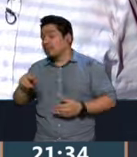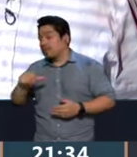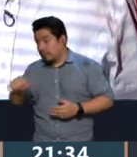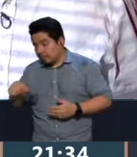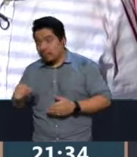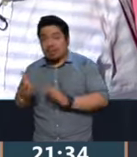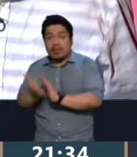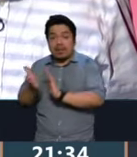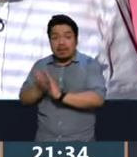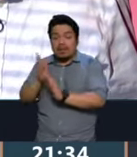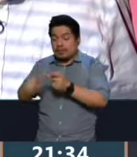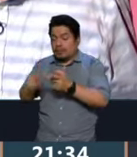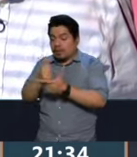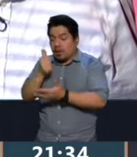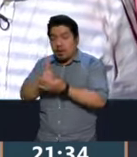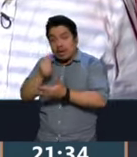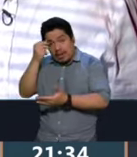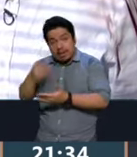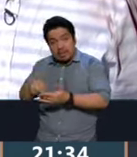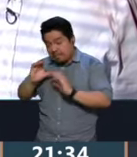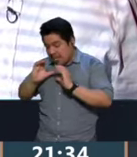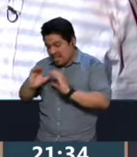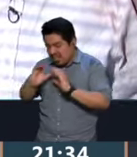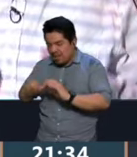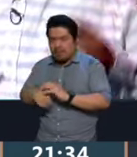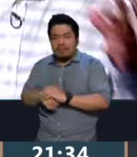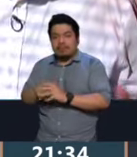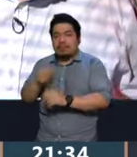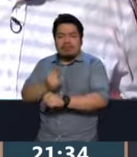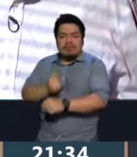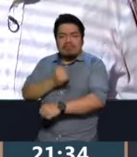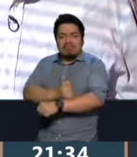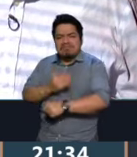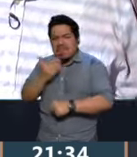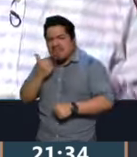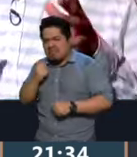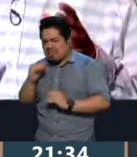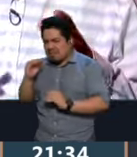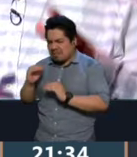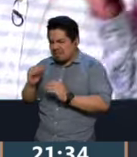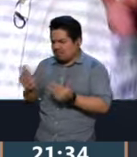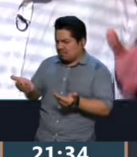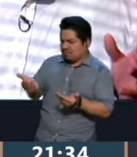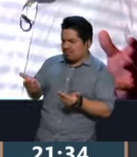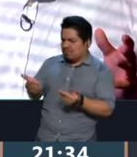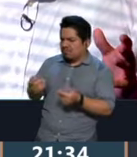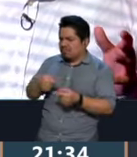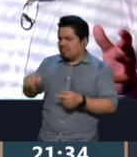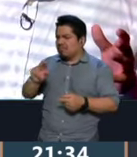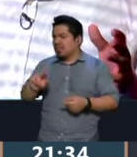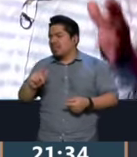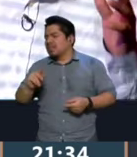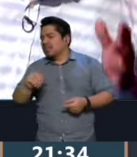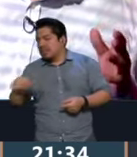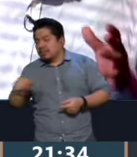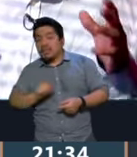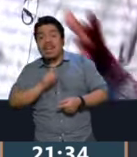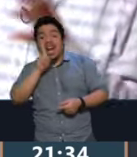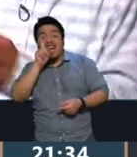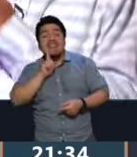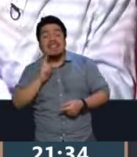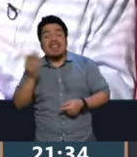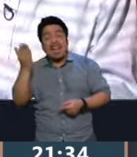ciudad, busca construir una ciudad de cuidados. Cuando me dicen que en Iztapalapa no hubo piso parejo, entonces, ¿qué fueron estas utopías donde mujeres